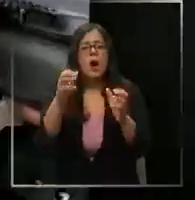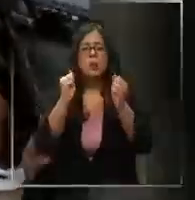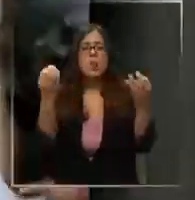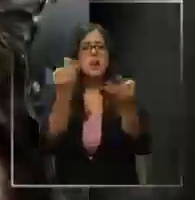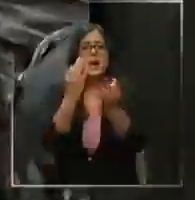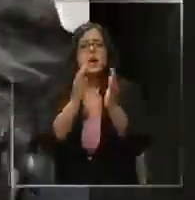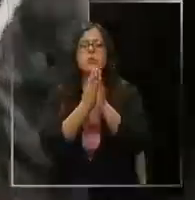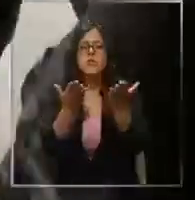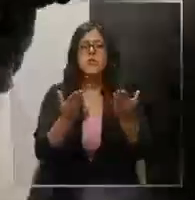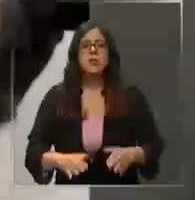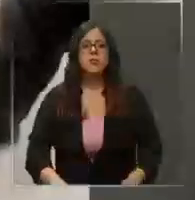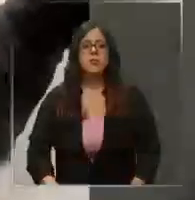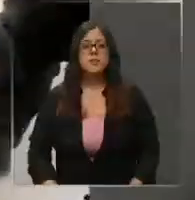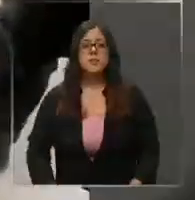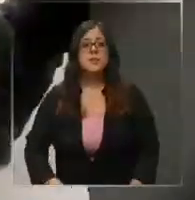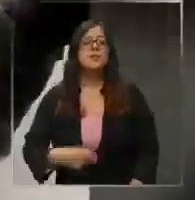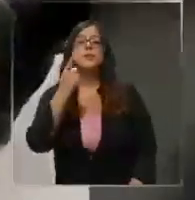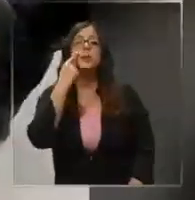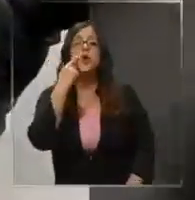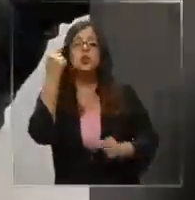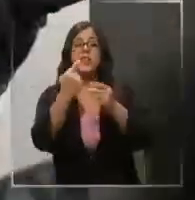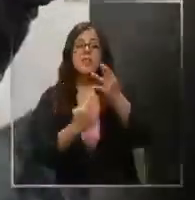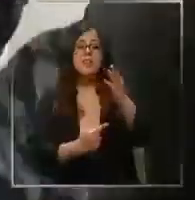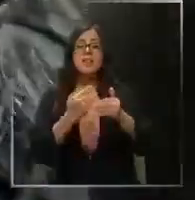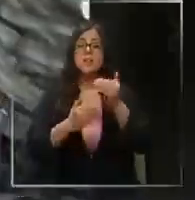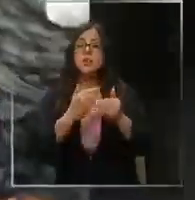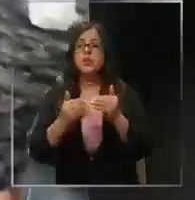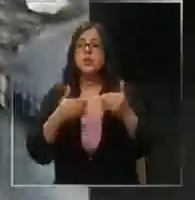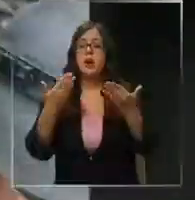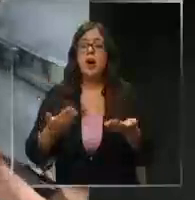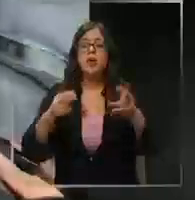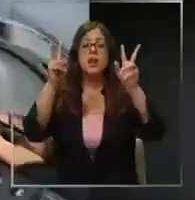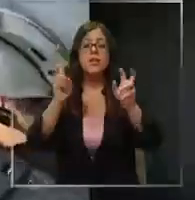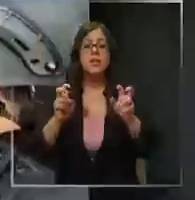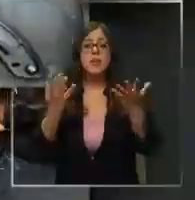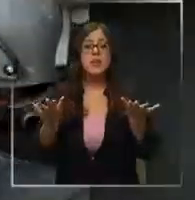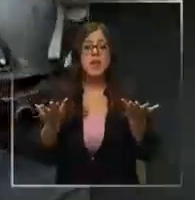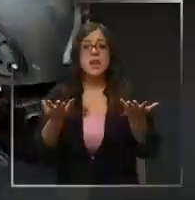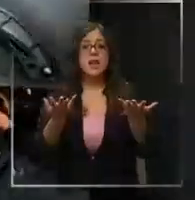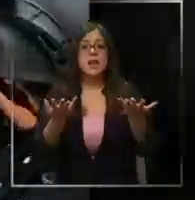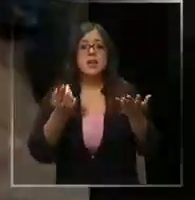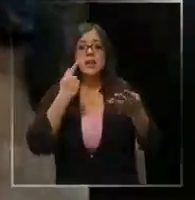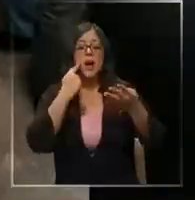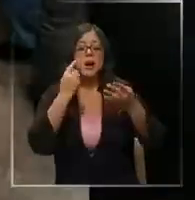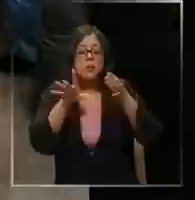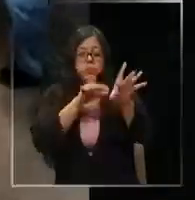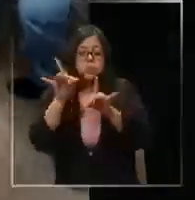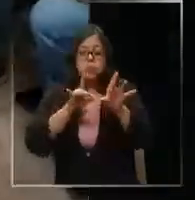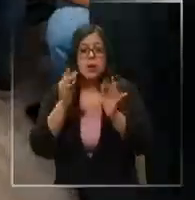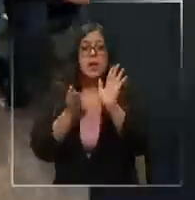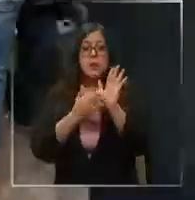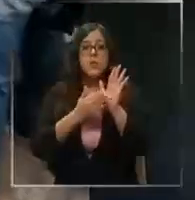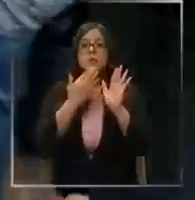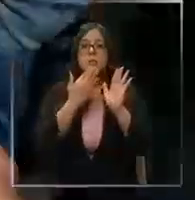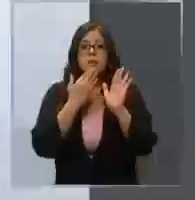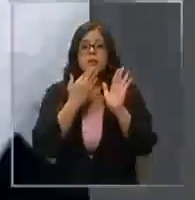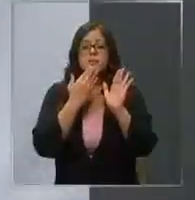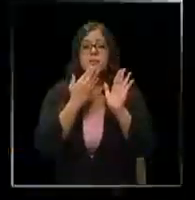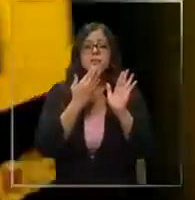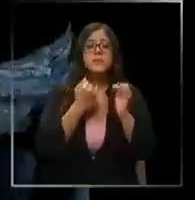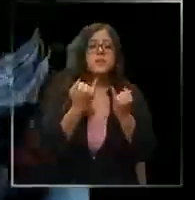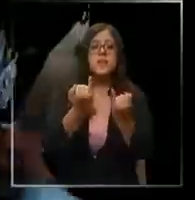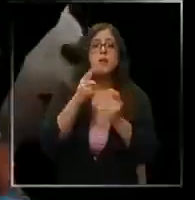eso, por favor. Se han realizado varios procedimientos. Estamos recién en la etapa del levantamiento de la evidencia y de los antecedentes de las personas